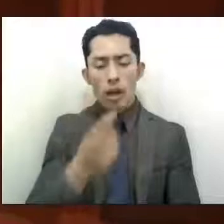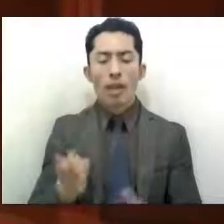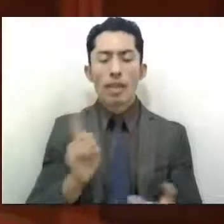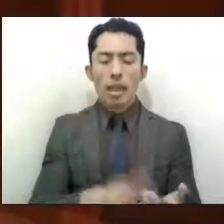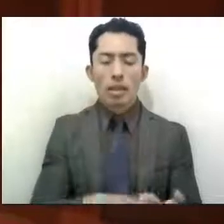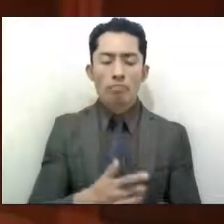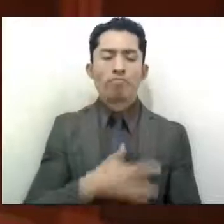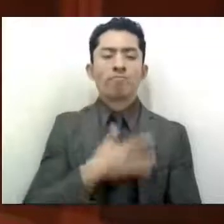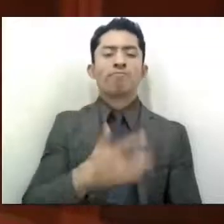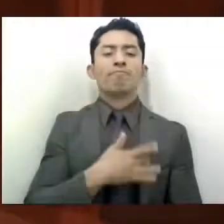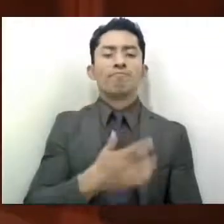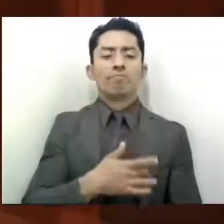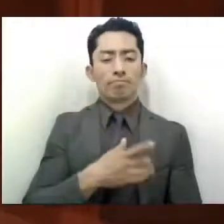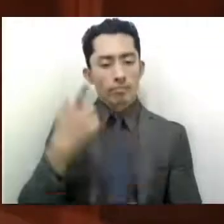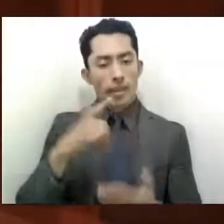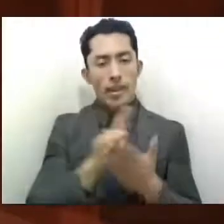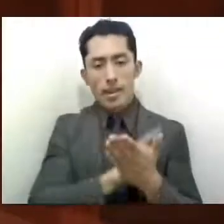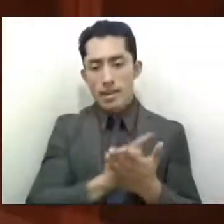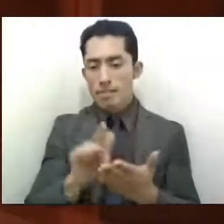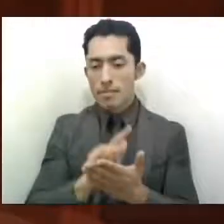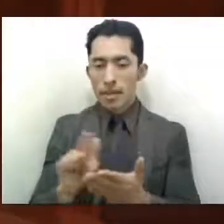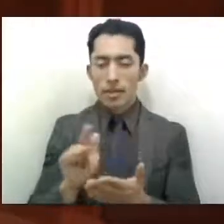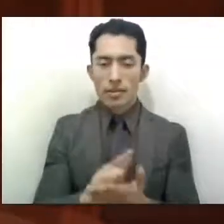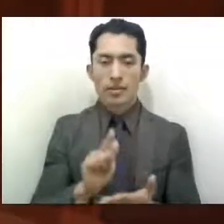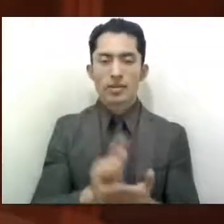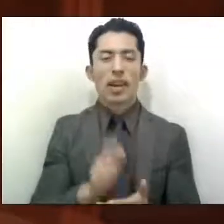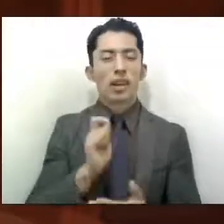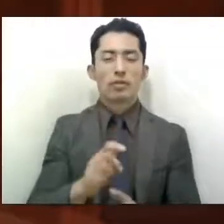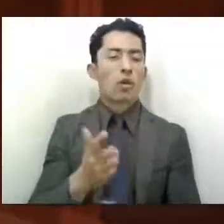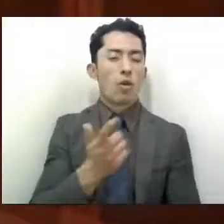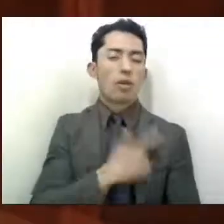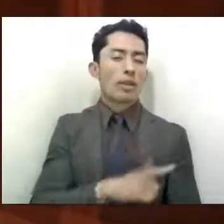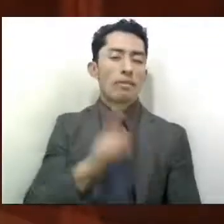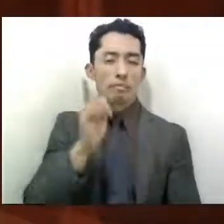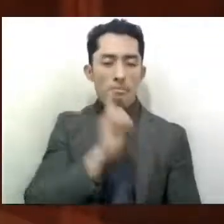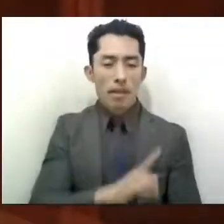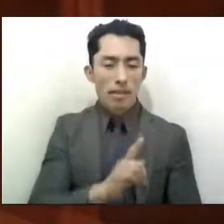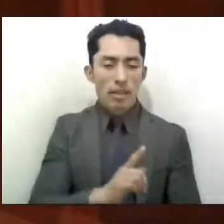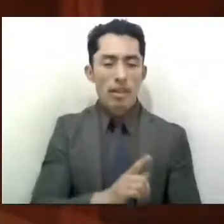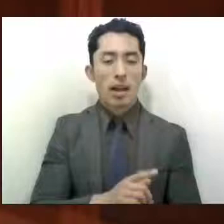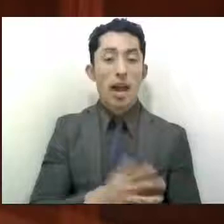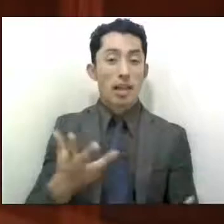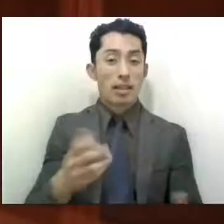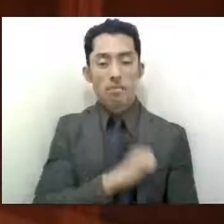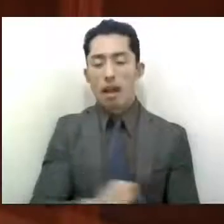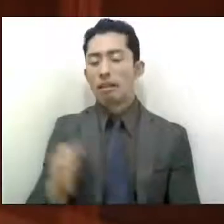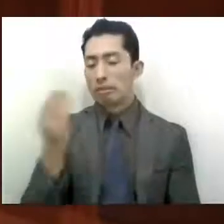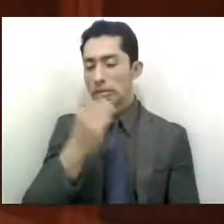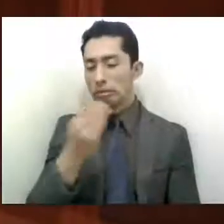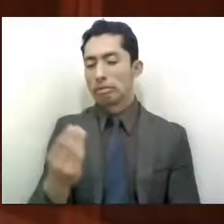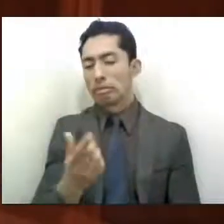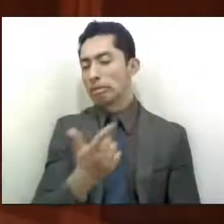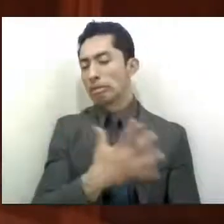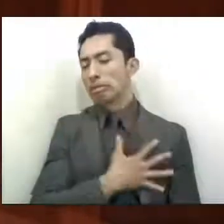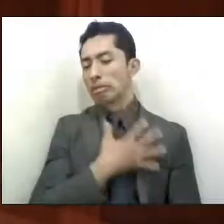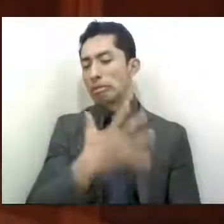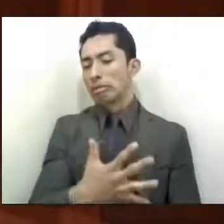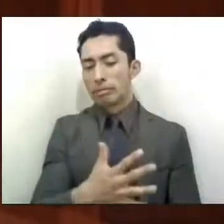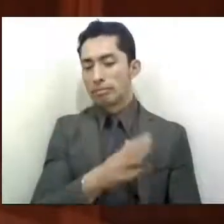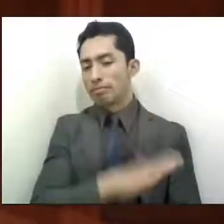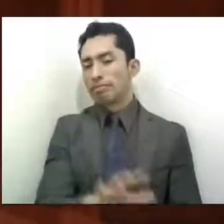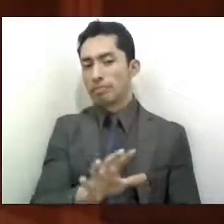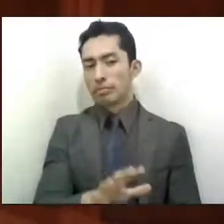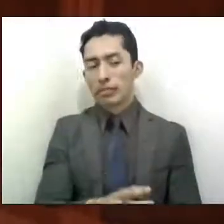limpieza que condena la mentira y repudia la maldad. Y ya sea fríamente, con la fría